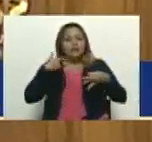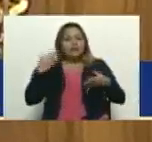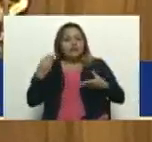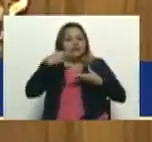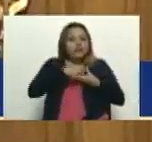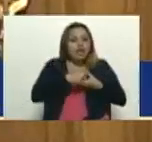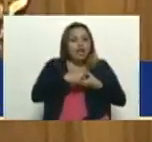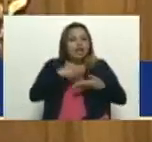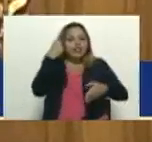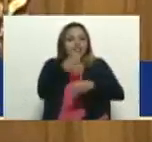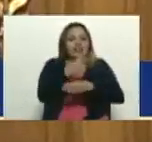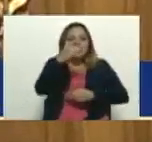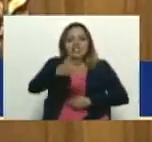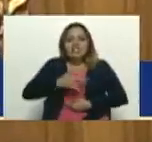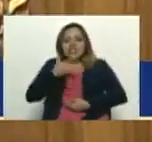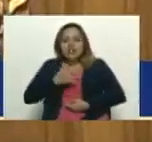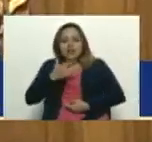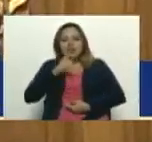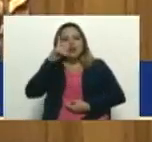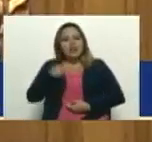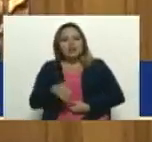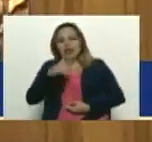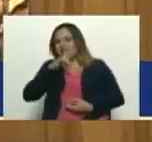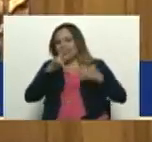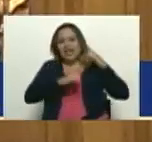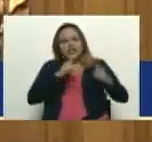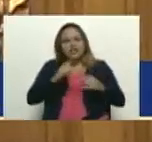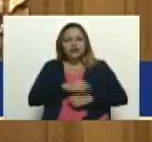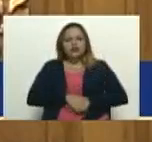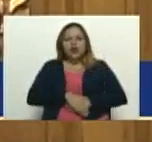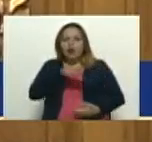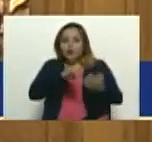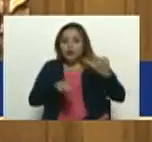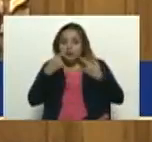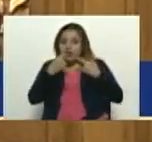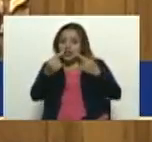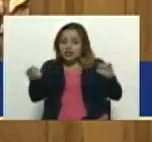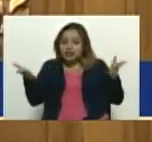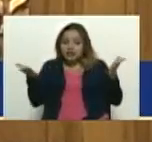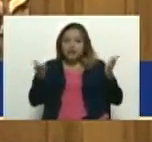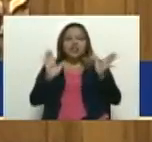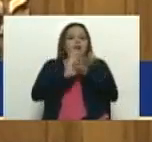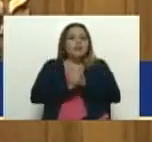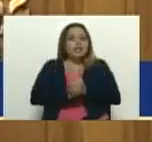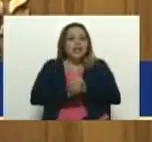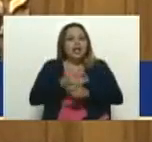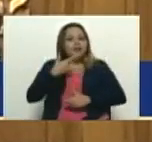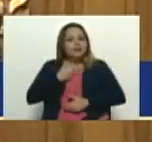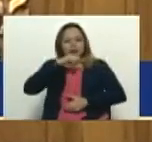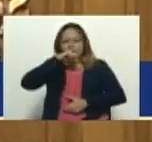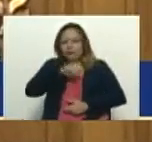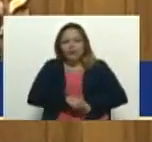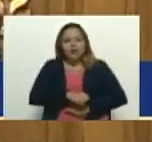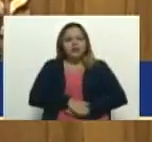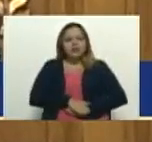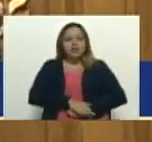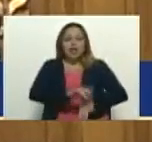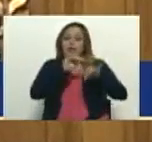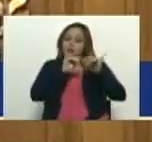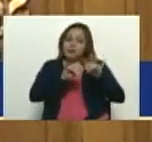mis sentimientos y mis afectos. Por último, diles que la amistad es mi pasión y que por